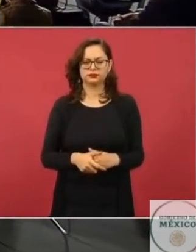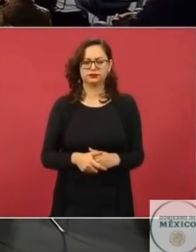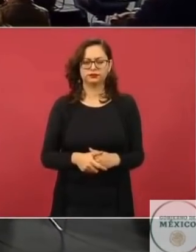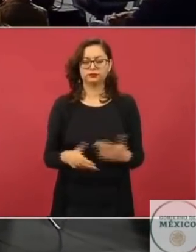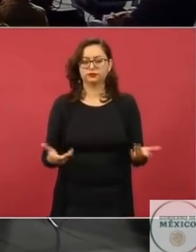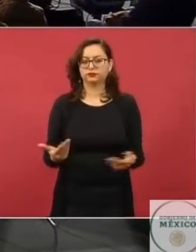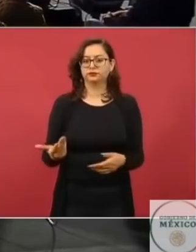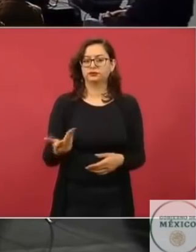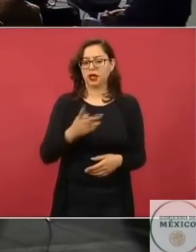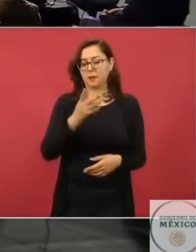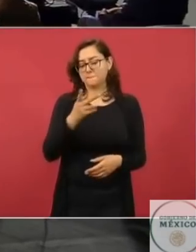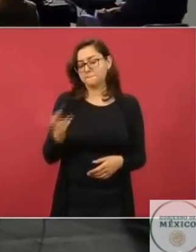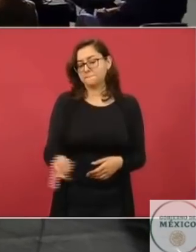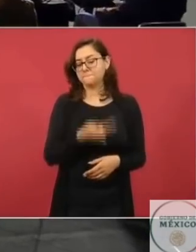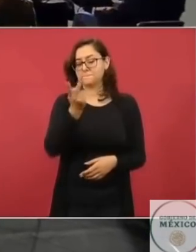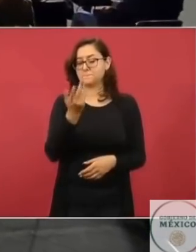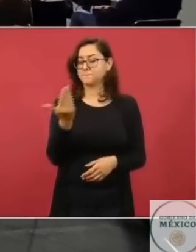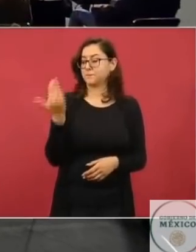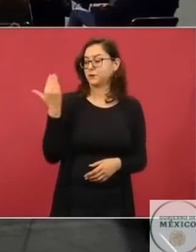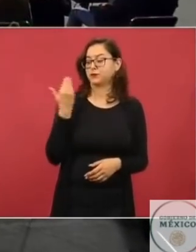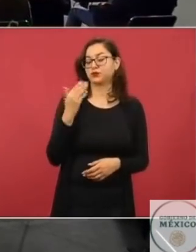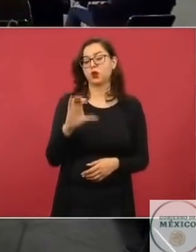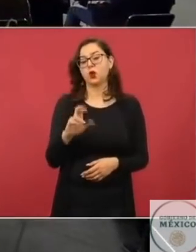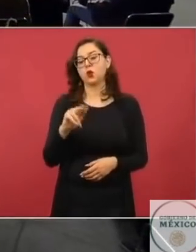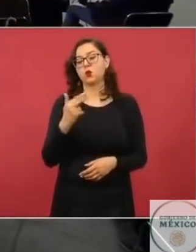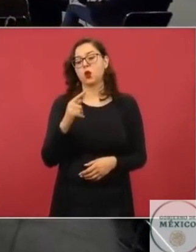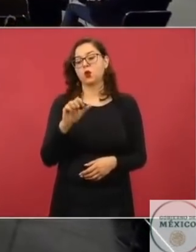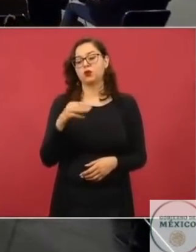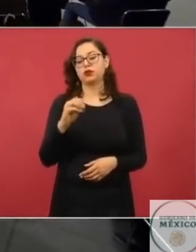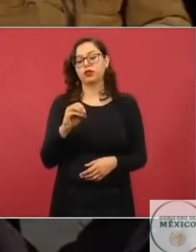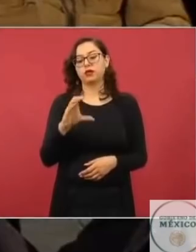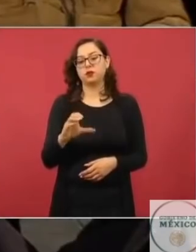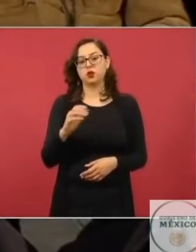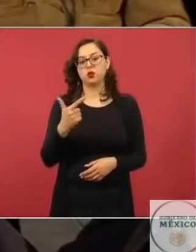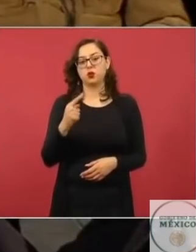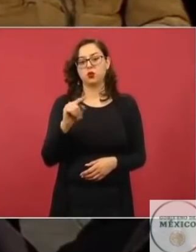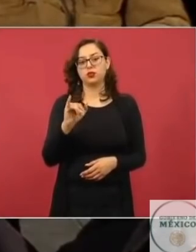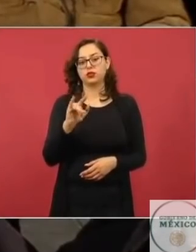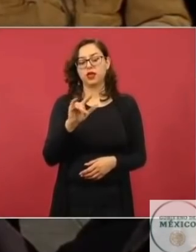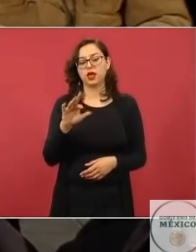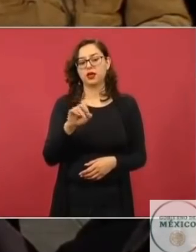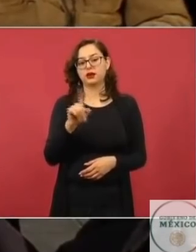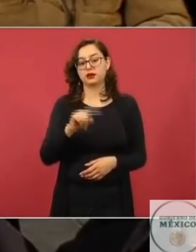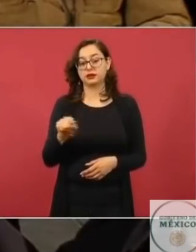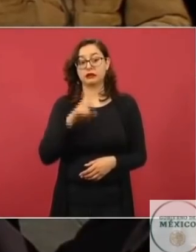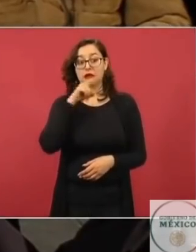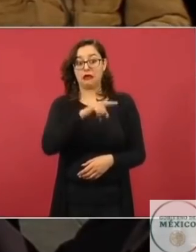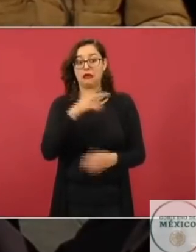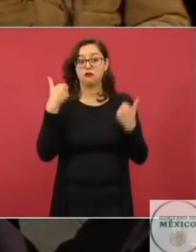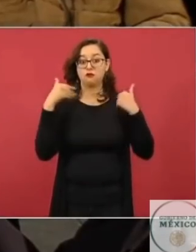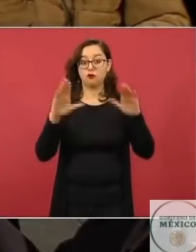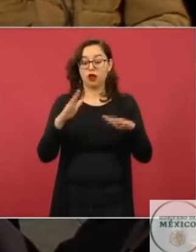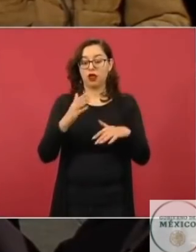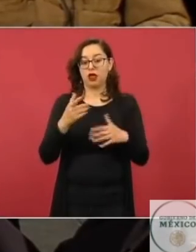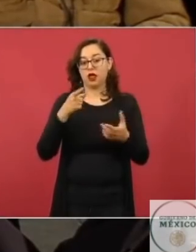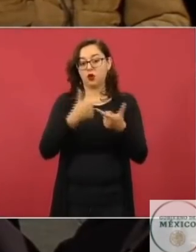de Cuauhtémoc Gutiérrez, quien fuera líder del PRI aquí en la Ciudad de México, acusado de trata de personas en su